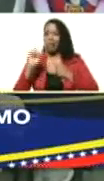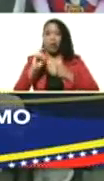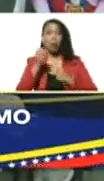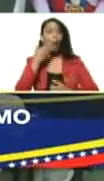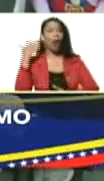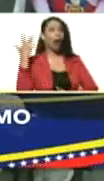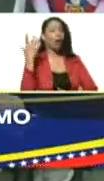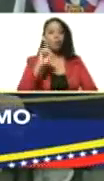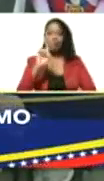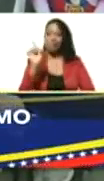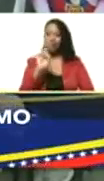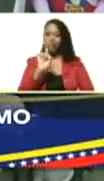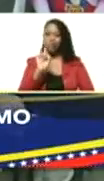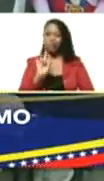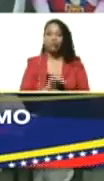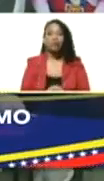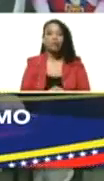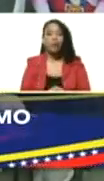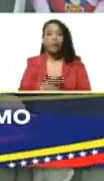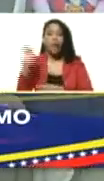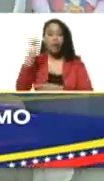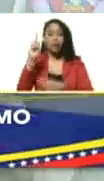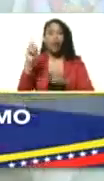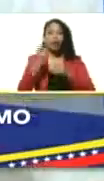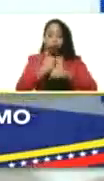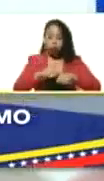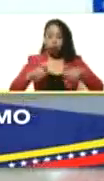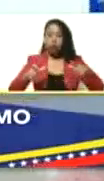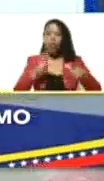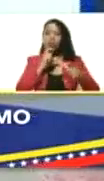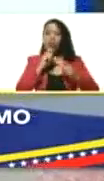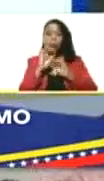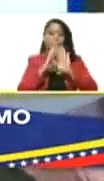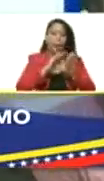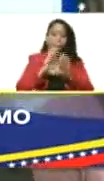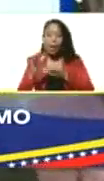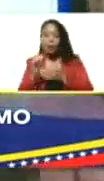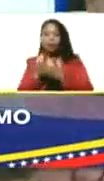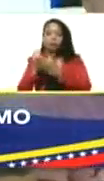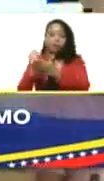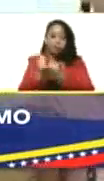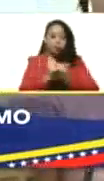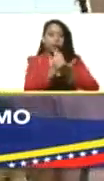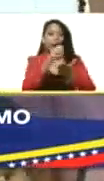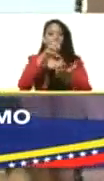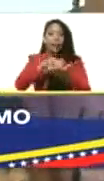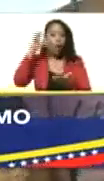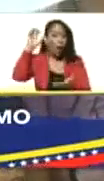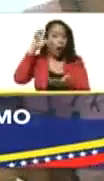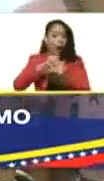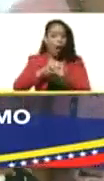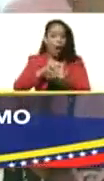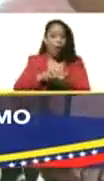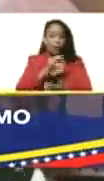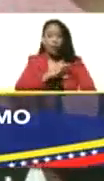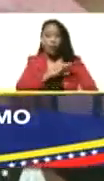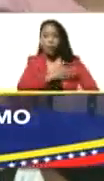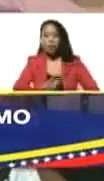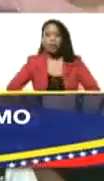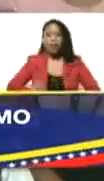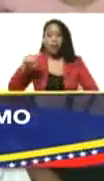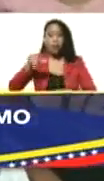hay tiempo de orgullo. Que Venezuela se ha crecido en las dificultades. Que el Estado de Aragua, señor presidente, una situación